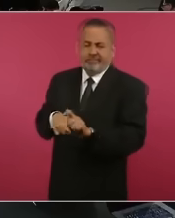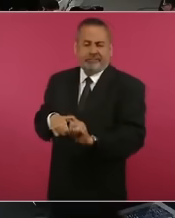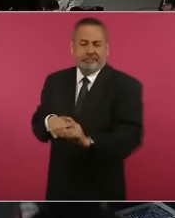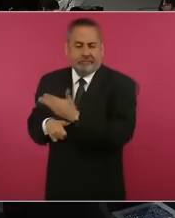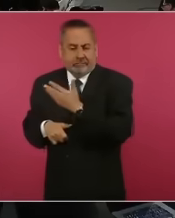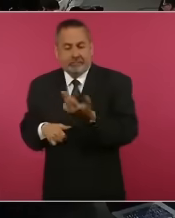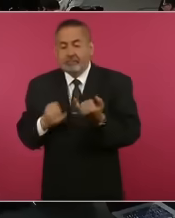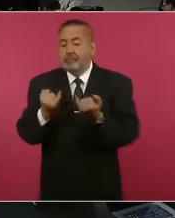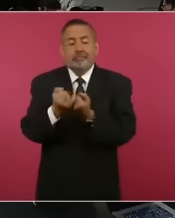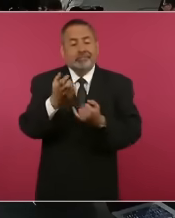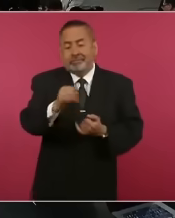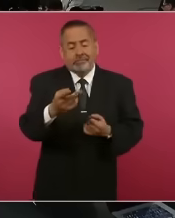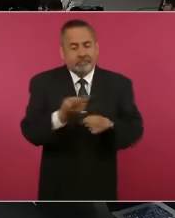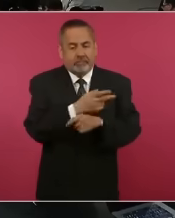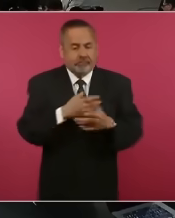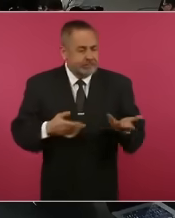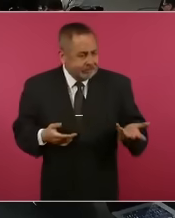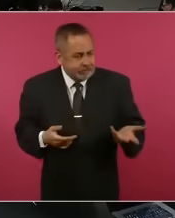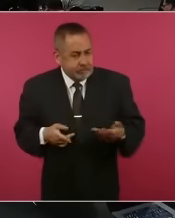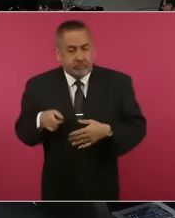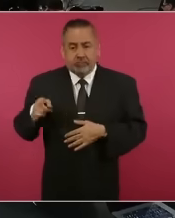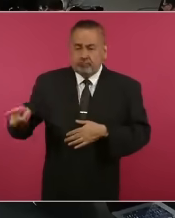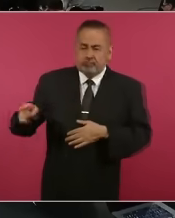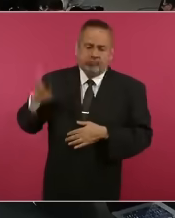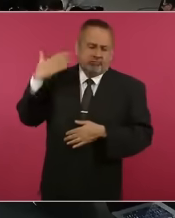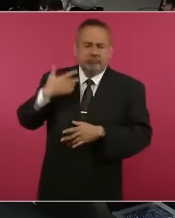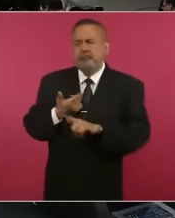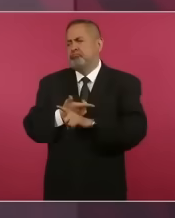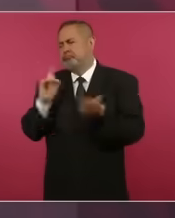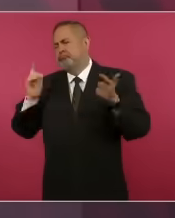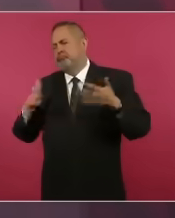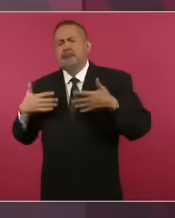los procesos. Entonces, después de ser un hombre libre,